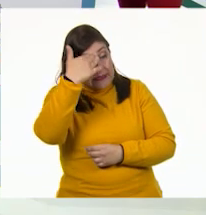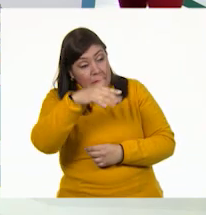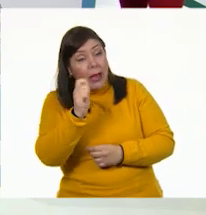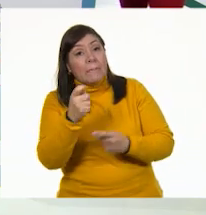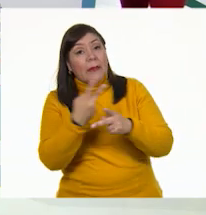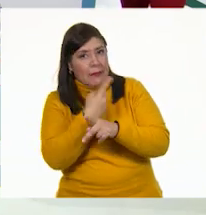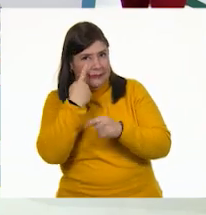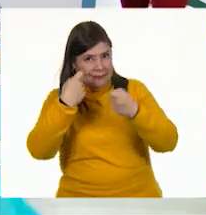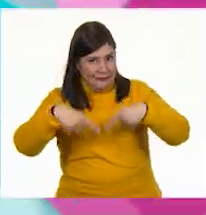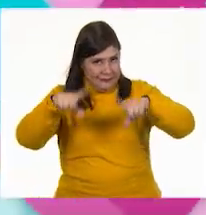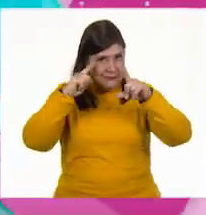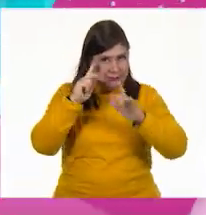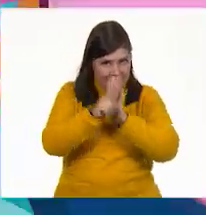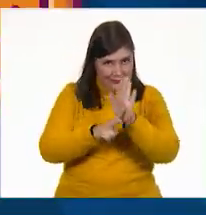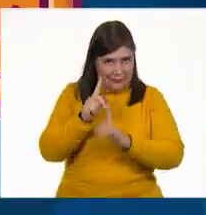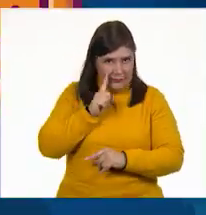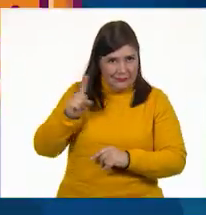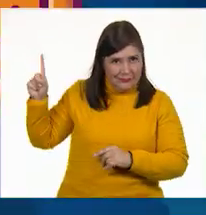video.